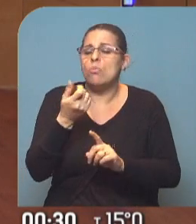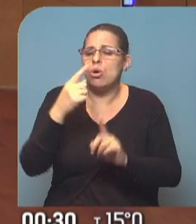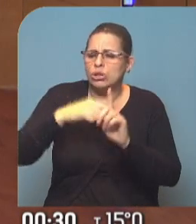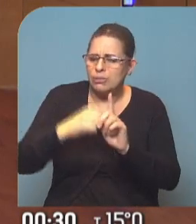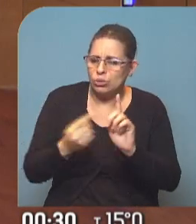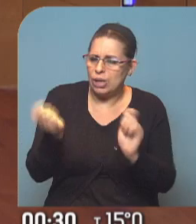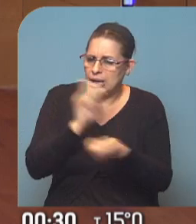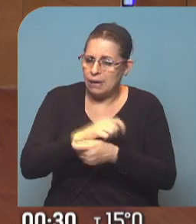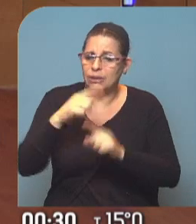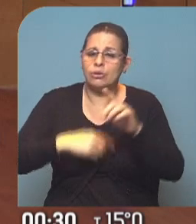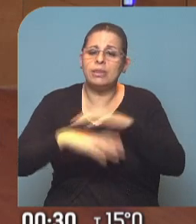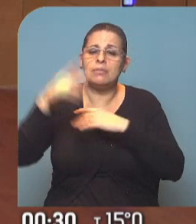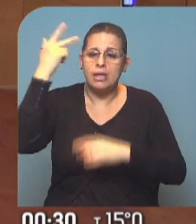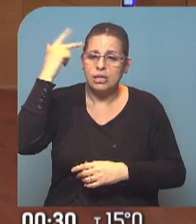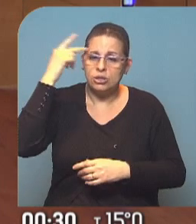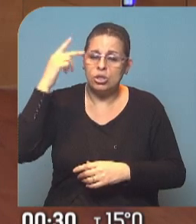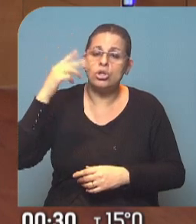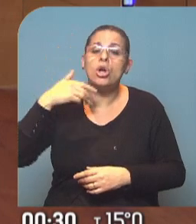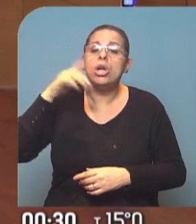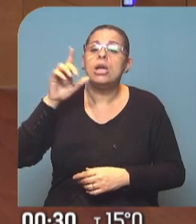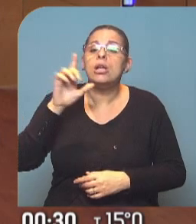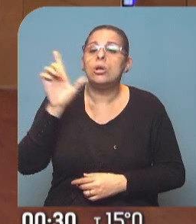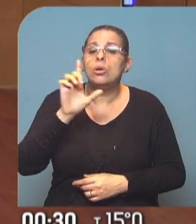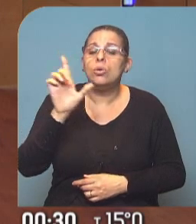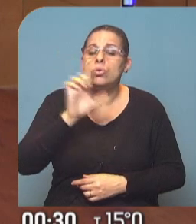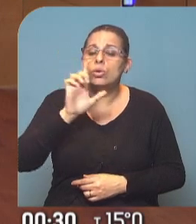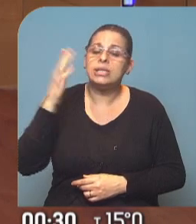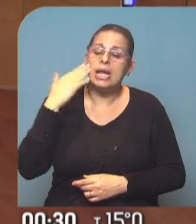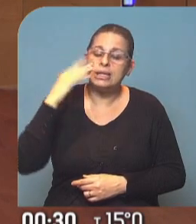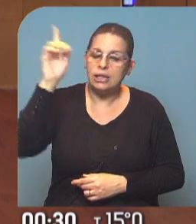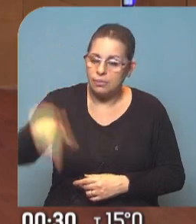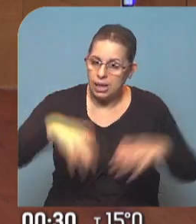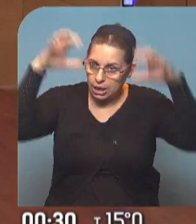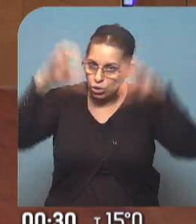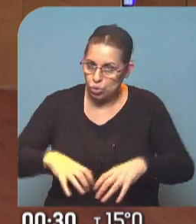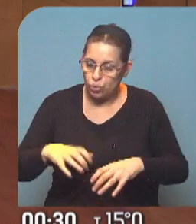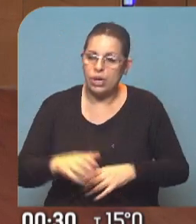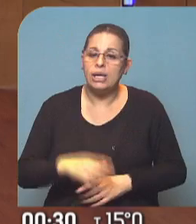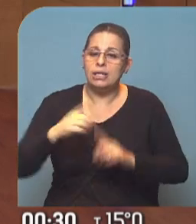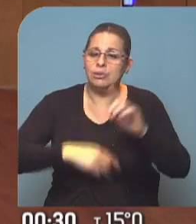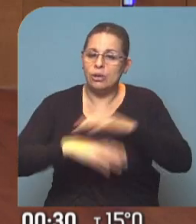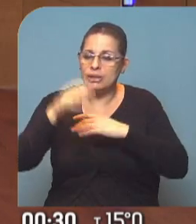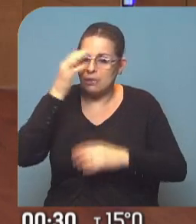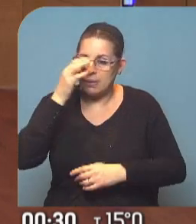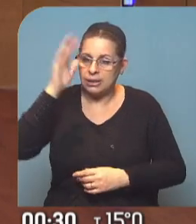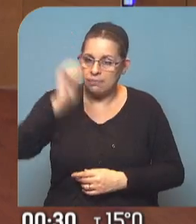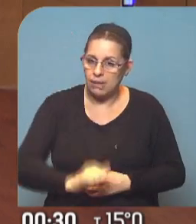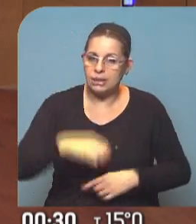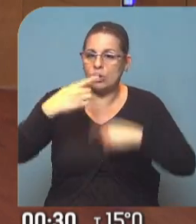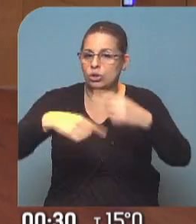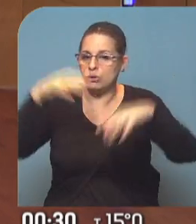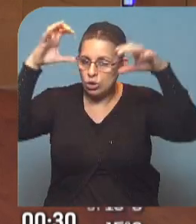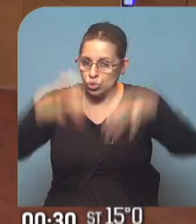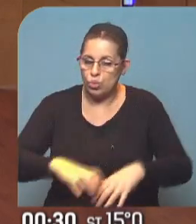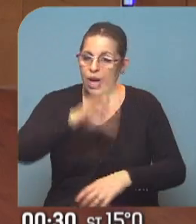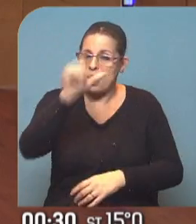temperaturas, máximas de 18 grados. Las lluvias volverán a partir de la tarde del lunes, con la posibilidad de precipitaciones máximas de 20 grados. El martes seguirán las lluvias.